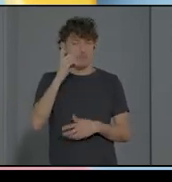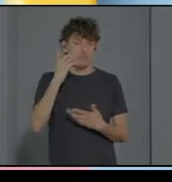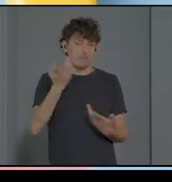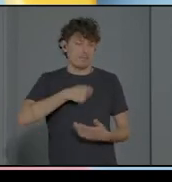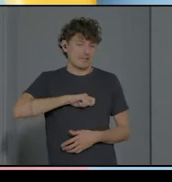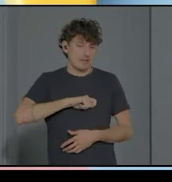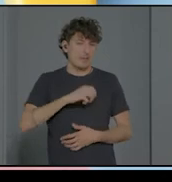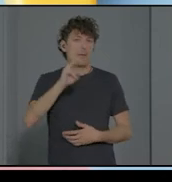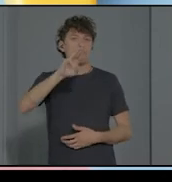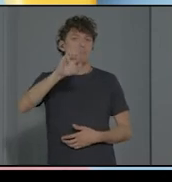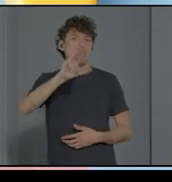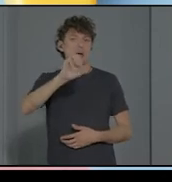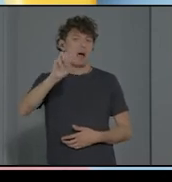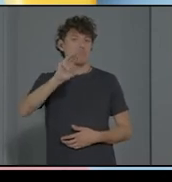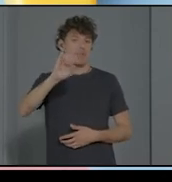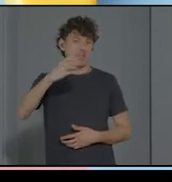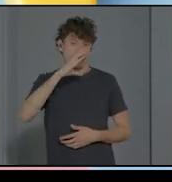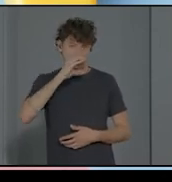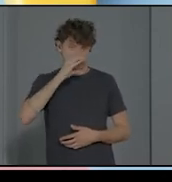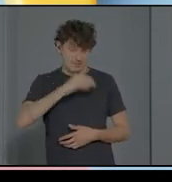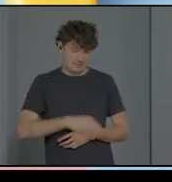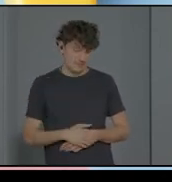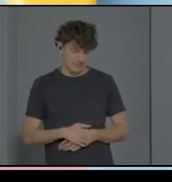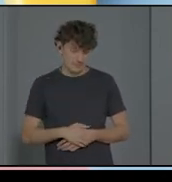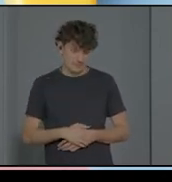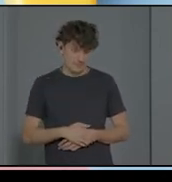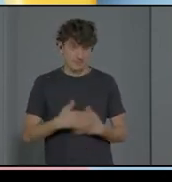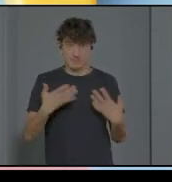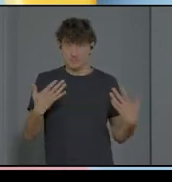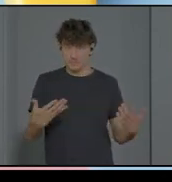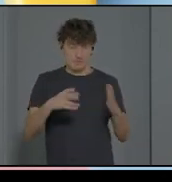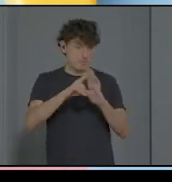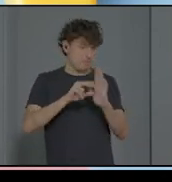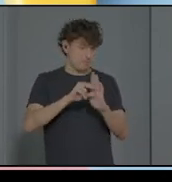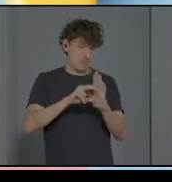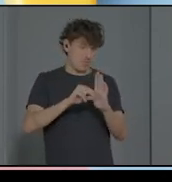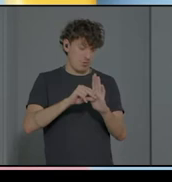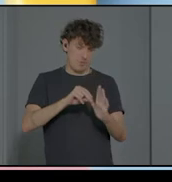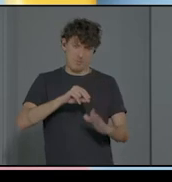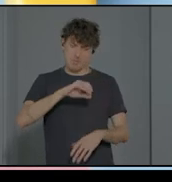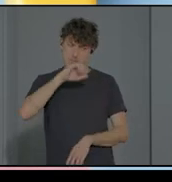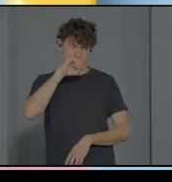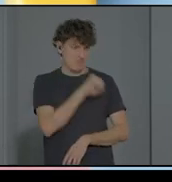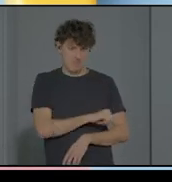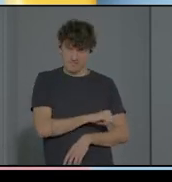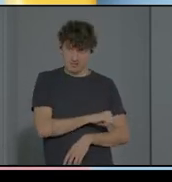era uno de nuestros videos preferidos. Y aquí tenemos una breve animación